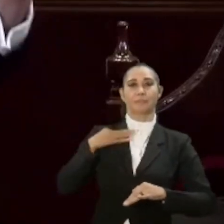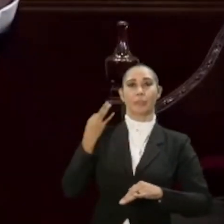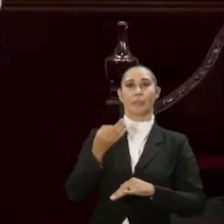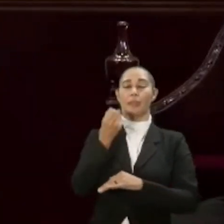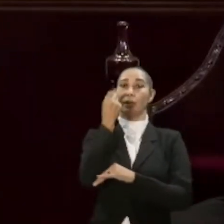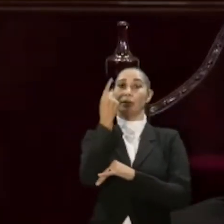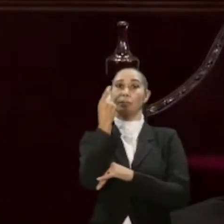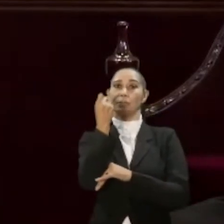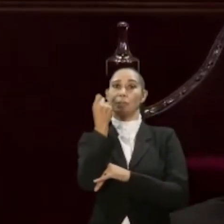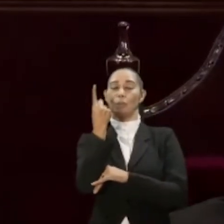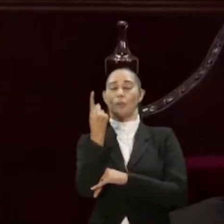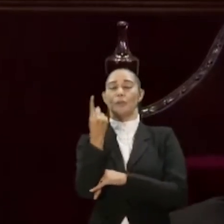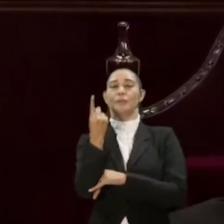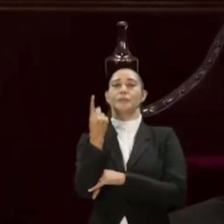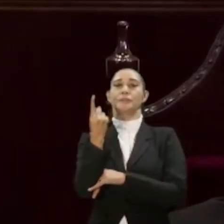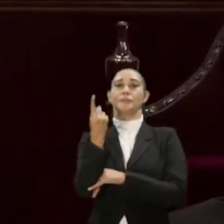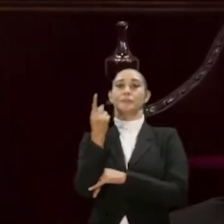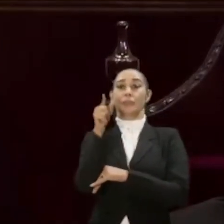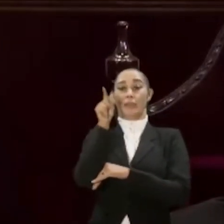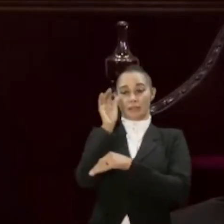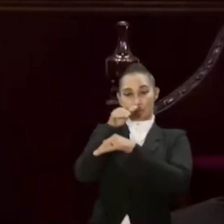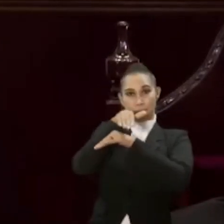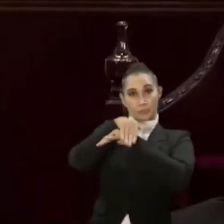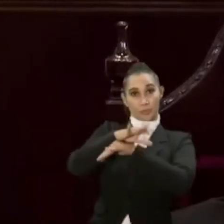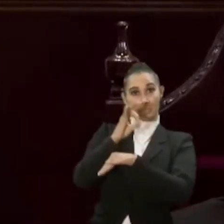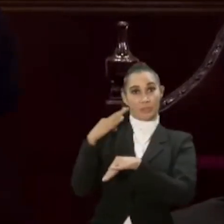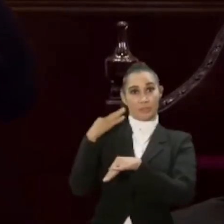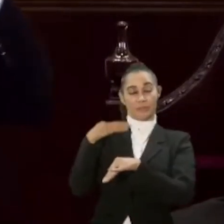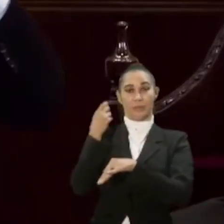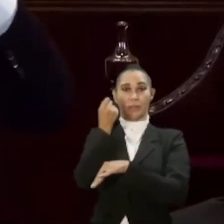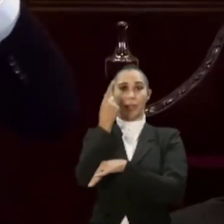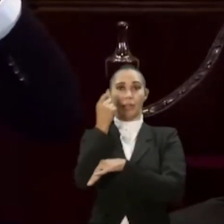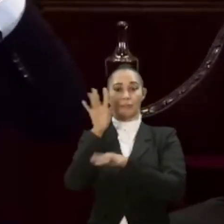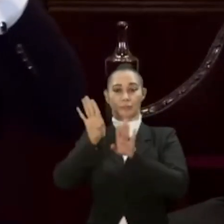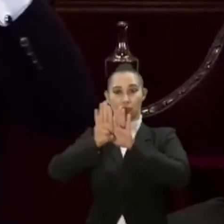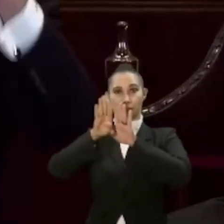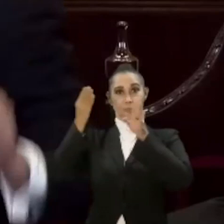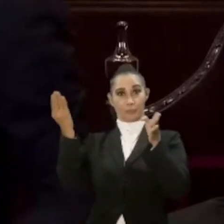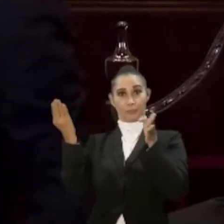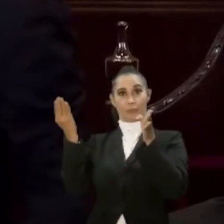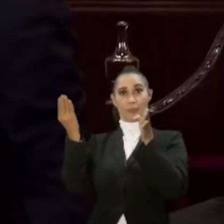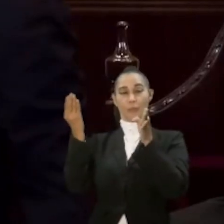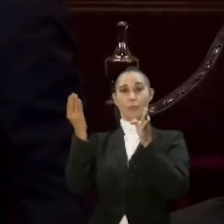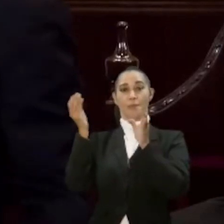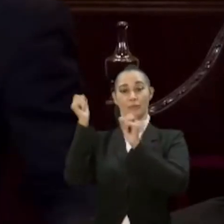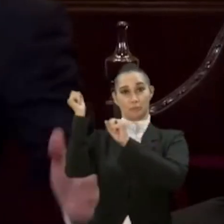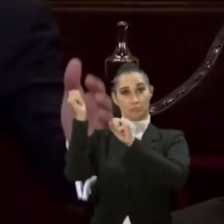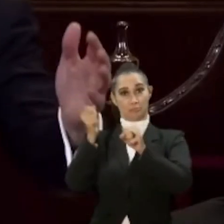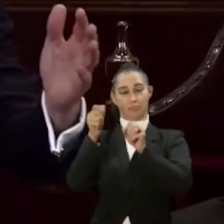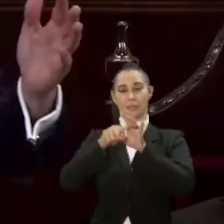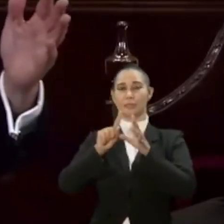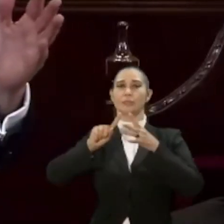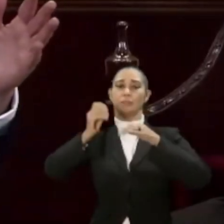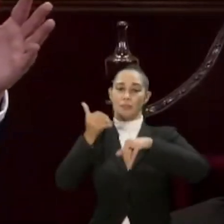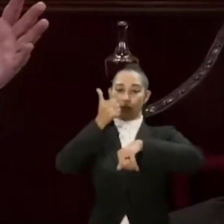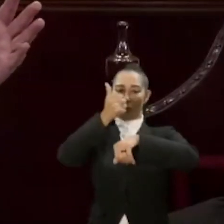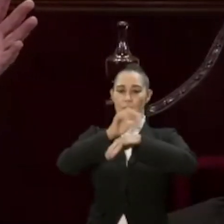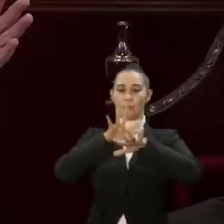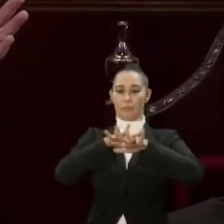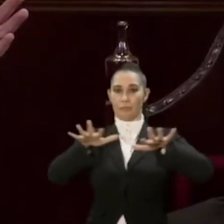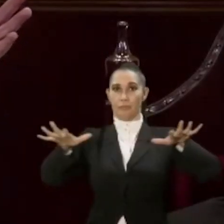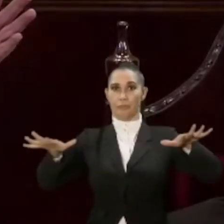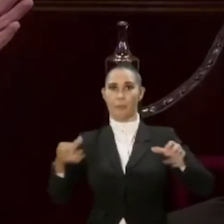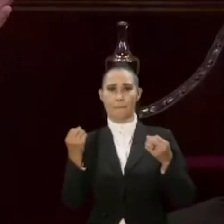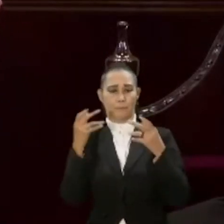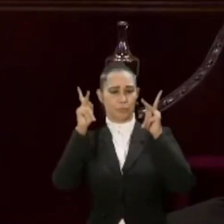las 11, esa noche de febrero a las 11 en la Puerta de la Misericordia, se congregaron medio